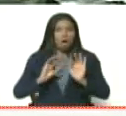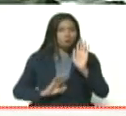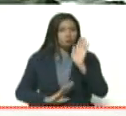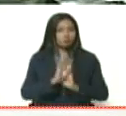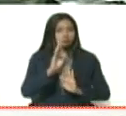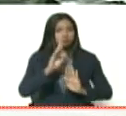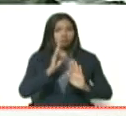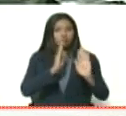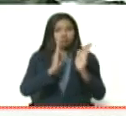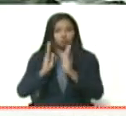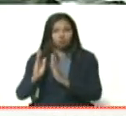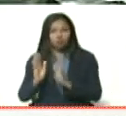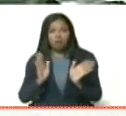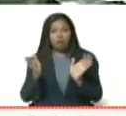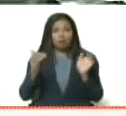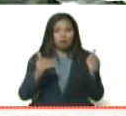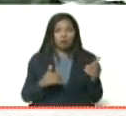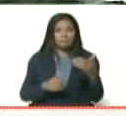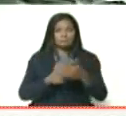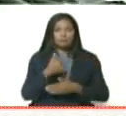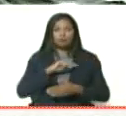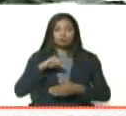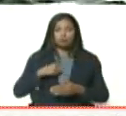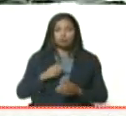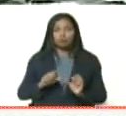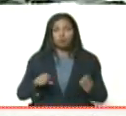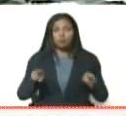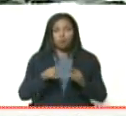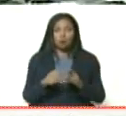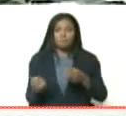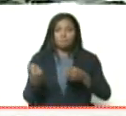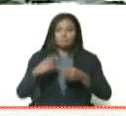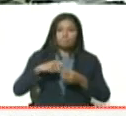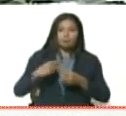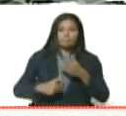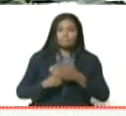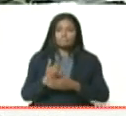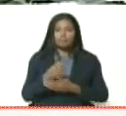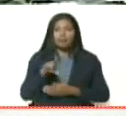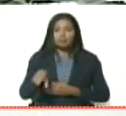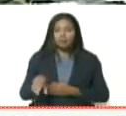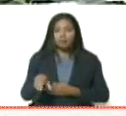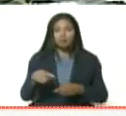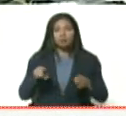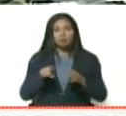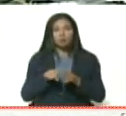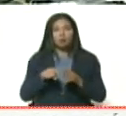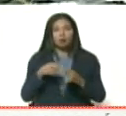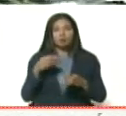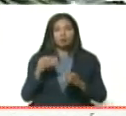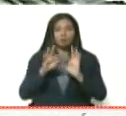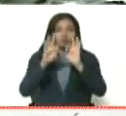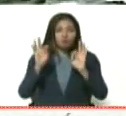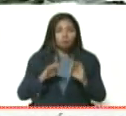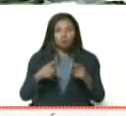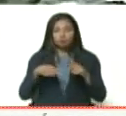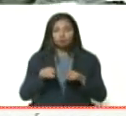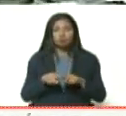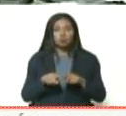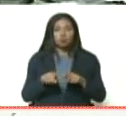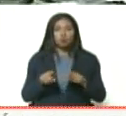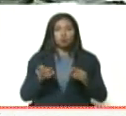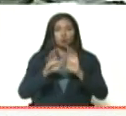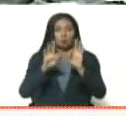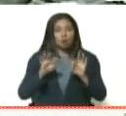aumentando la distribución de los combos CLAC y con ello también se han ido sumando algunos estados con sus capacidades que permiten no